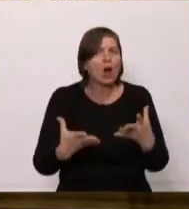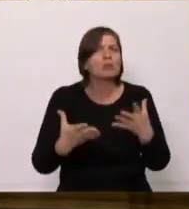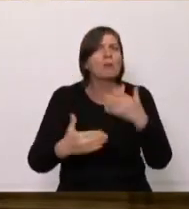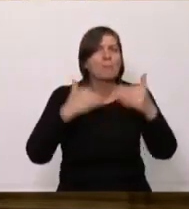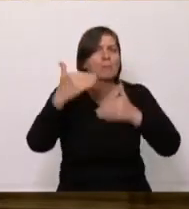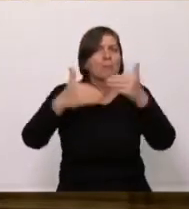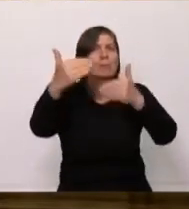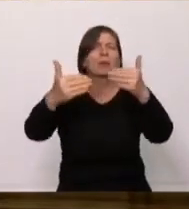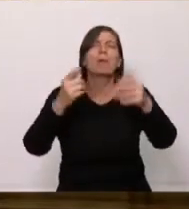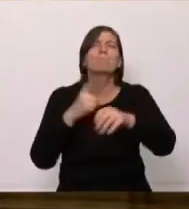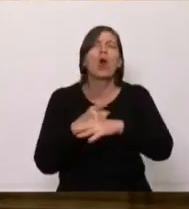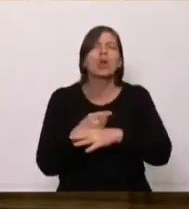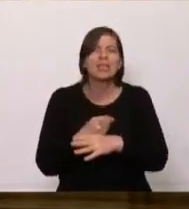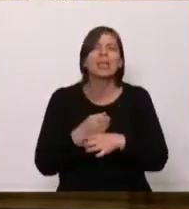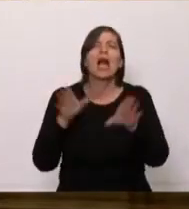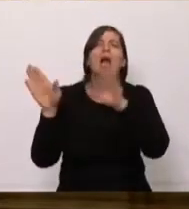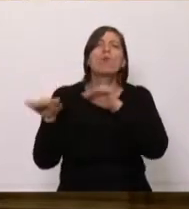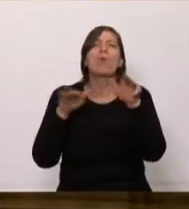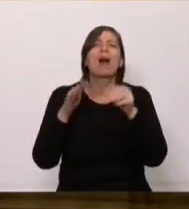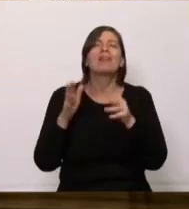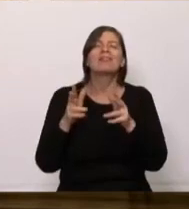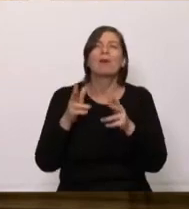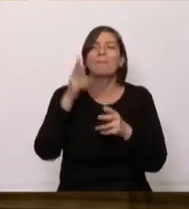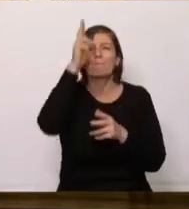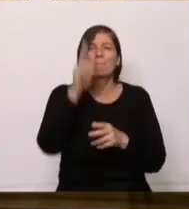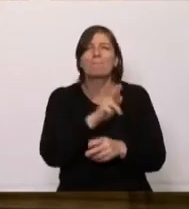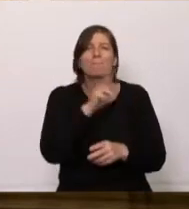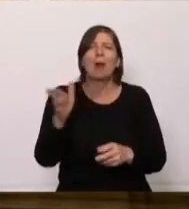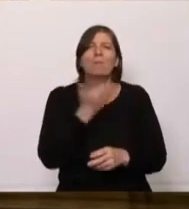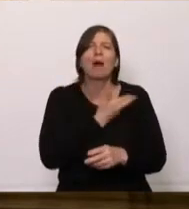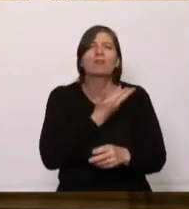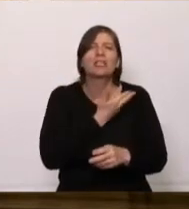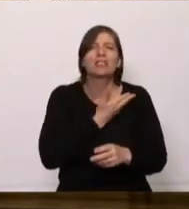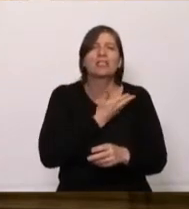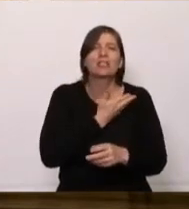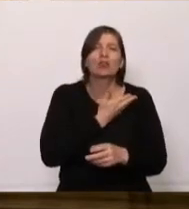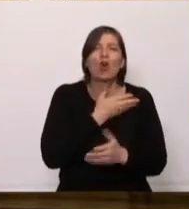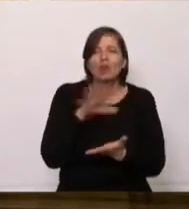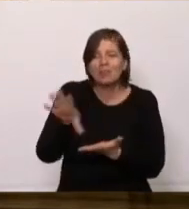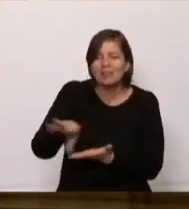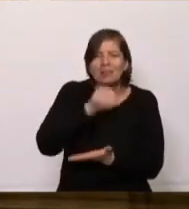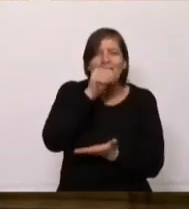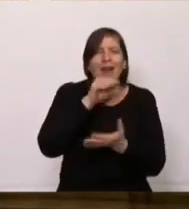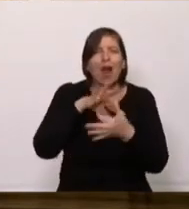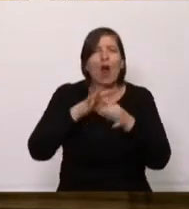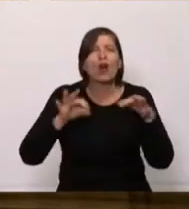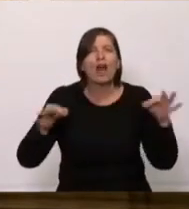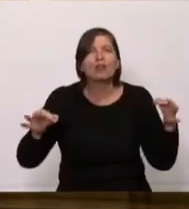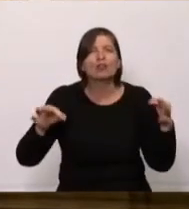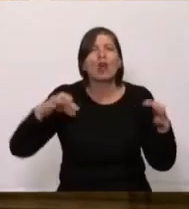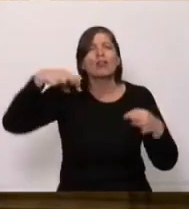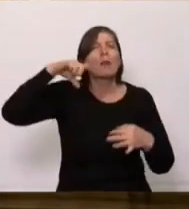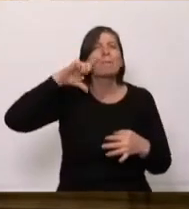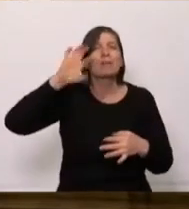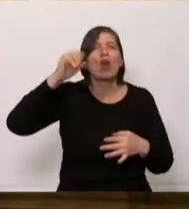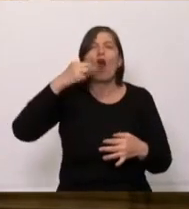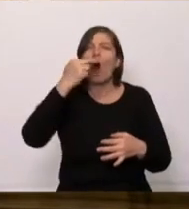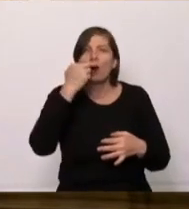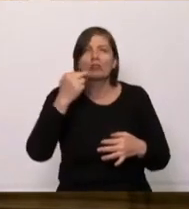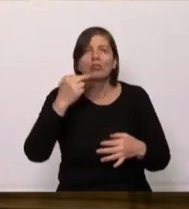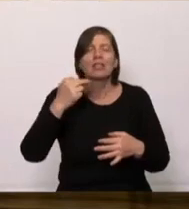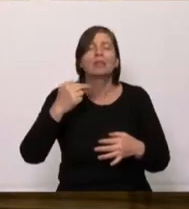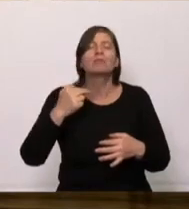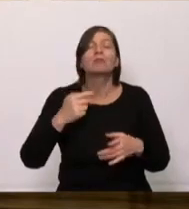política, que, como dice el Papa Francisco, y ya toma una frase de Pío XI, es la expresión más alta de la